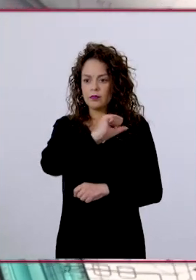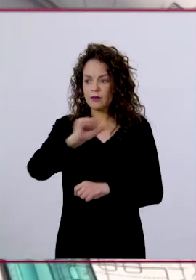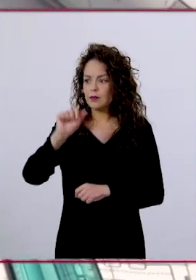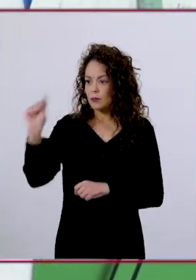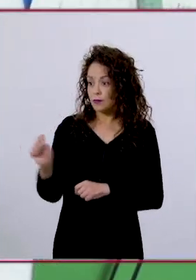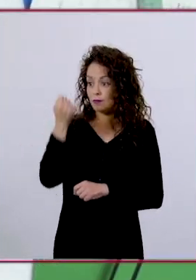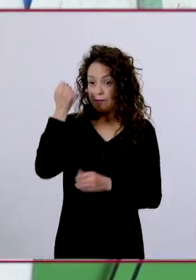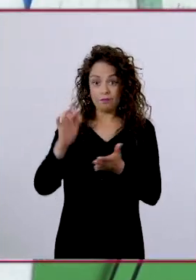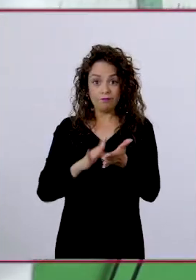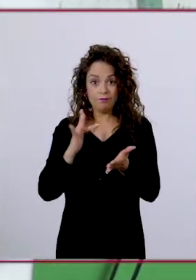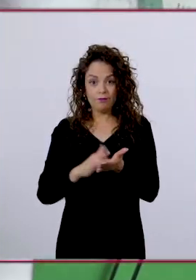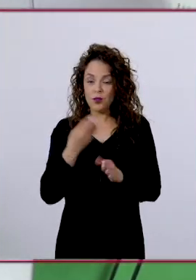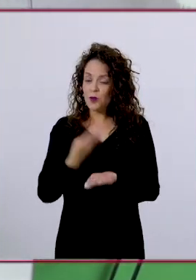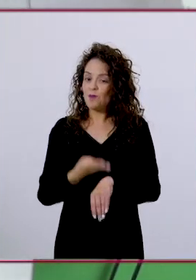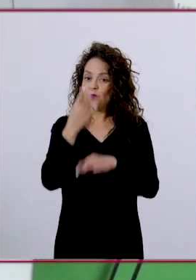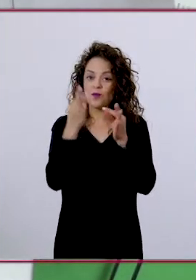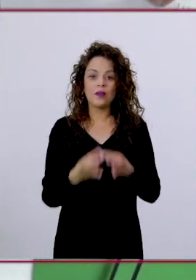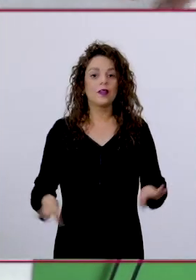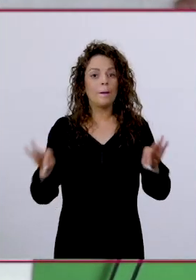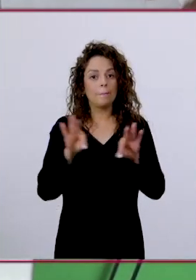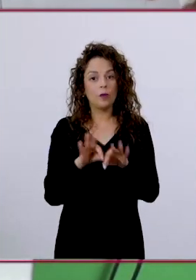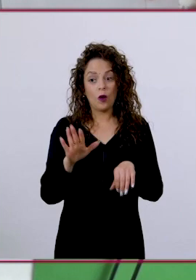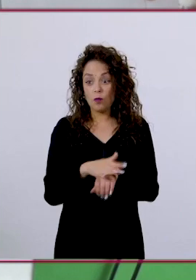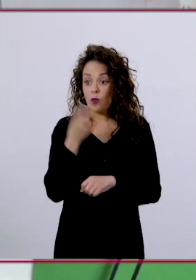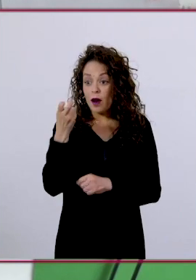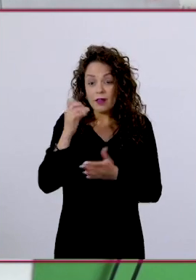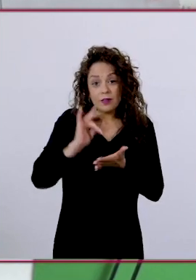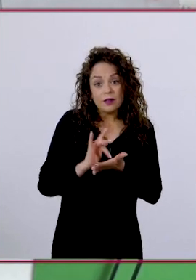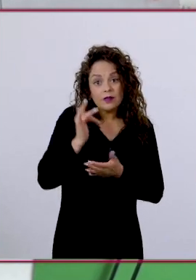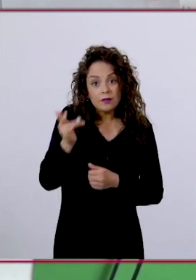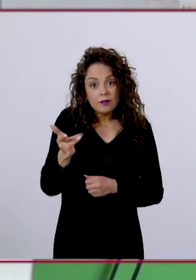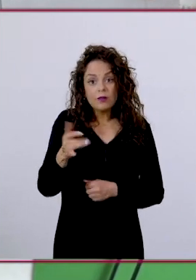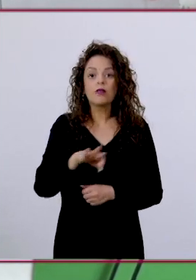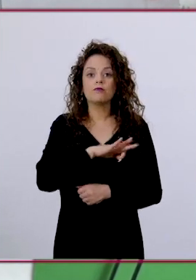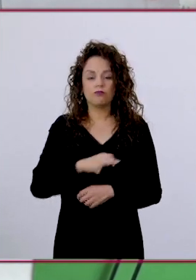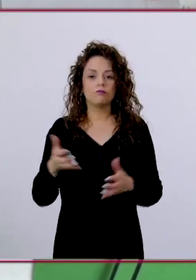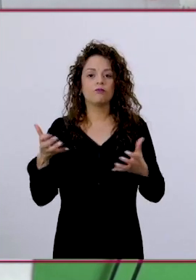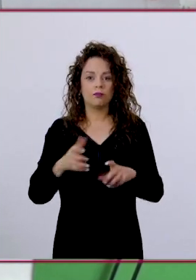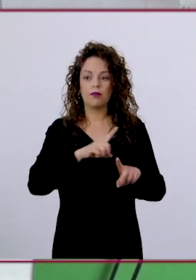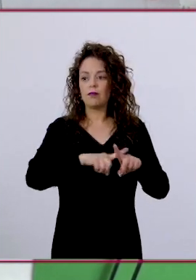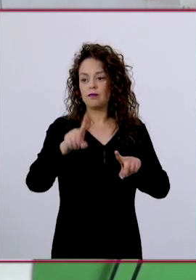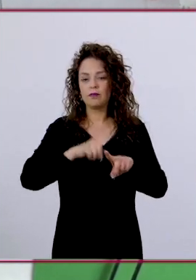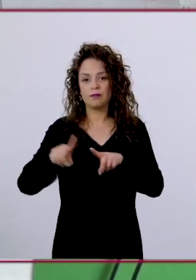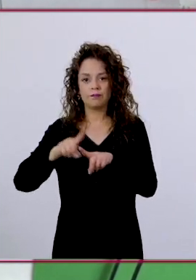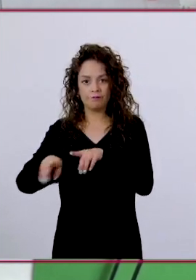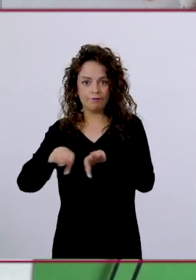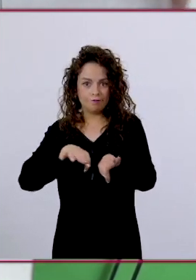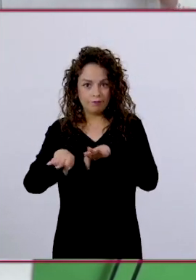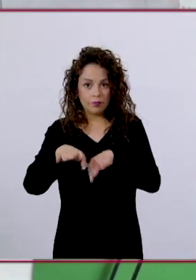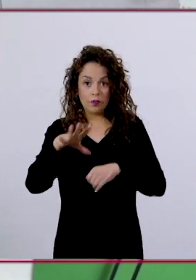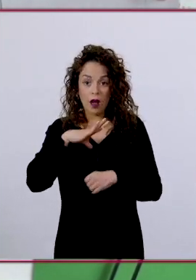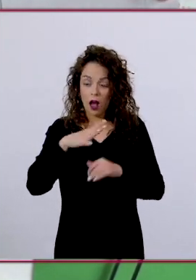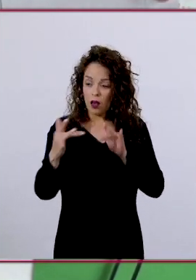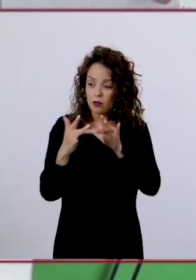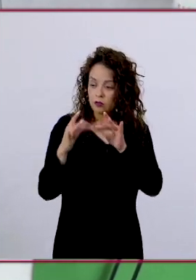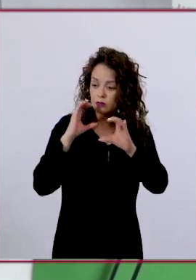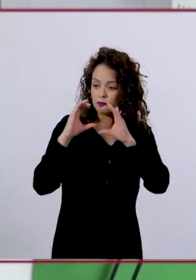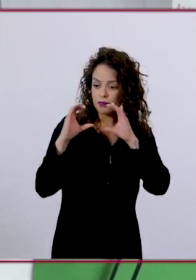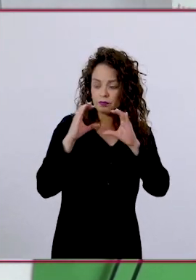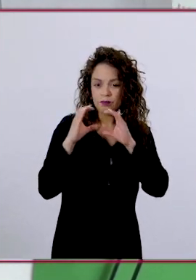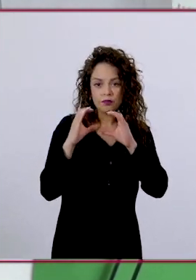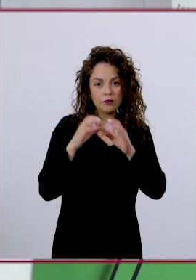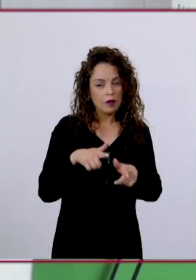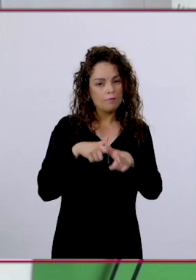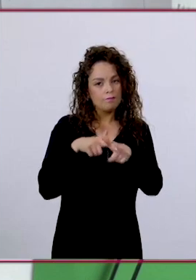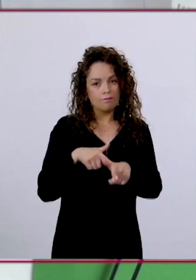son indispensables, porque es a través de ellas que se realiza el trabajo y se mantiene comunicación constante